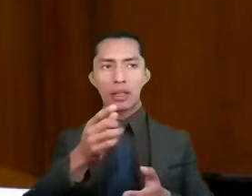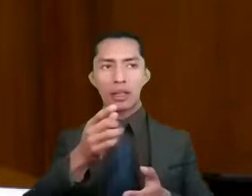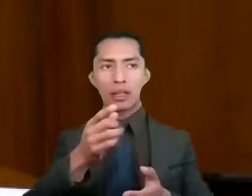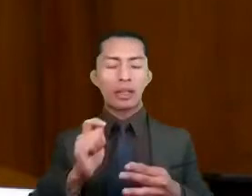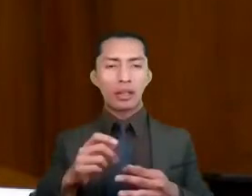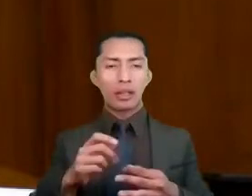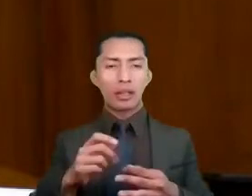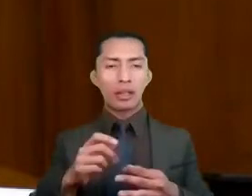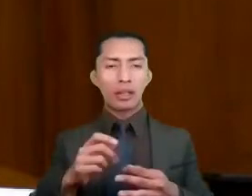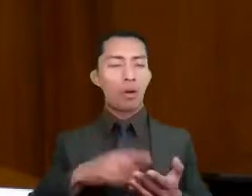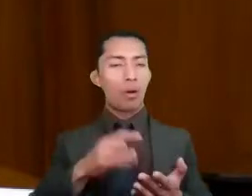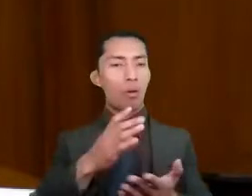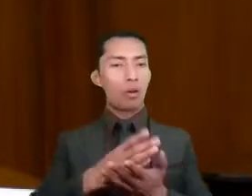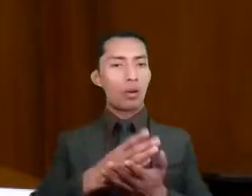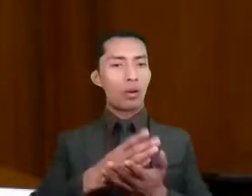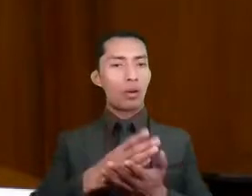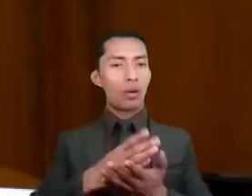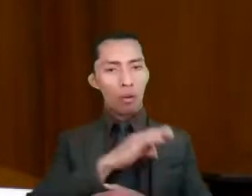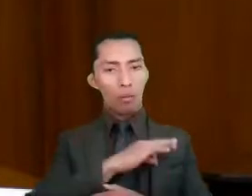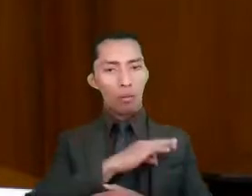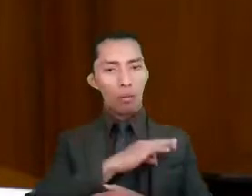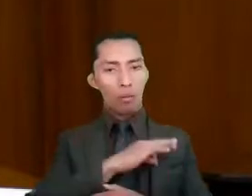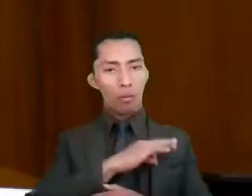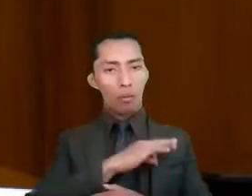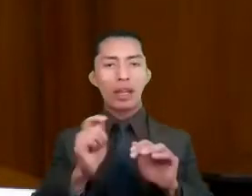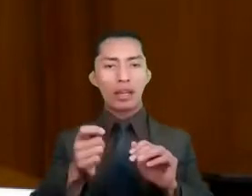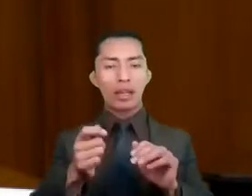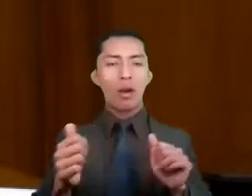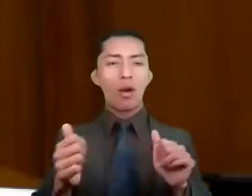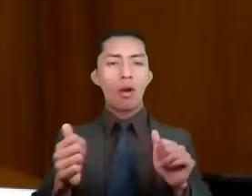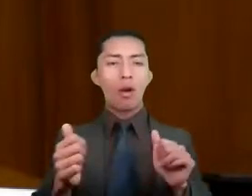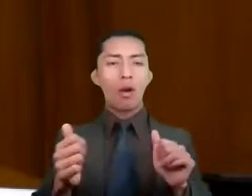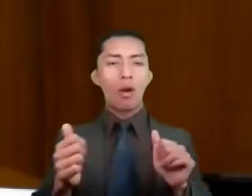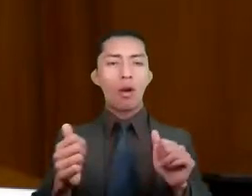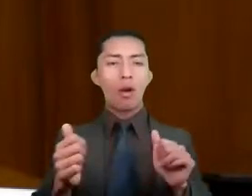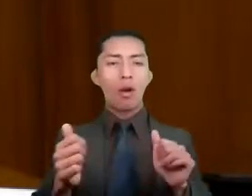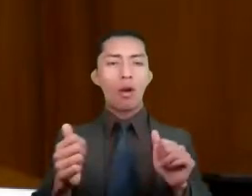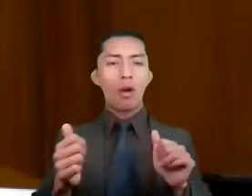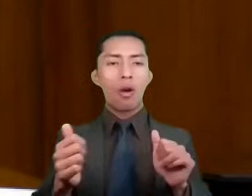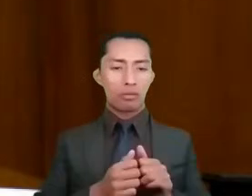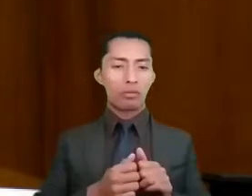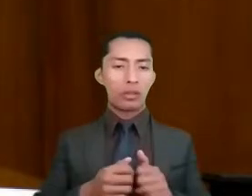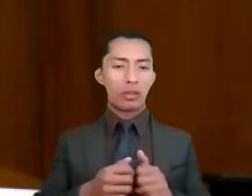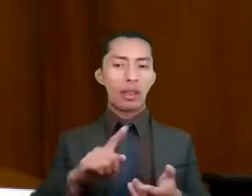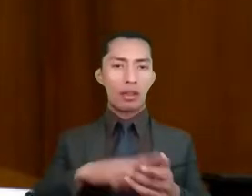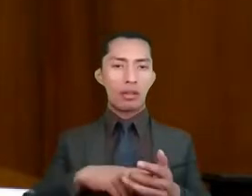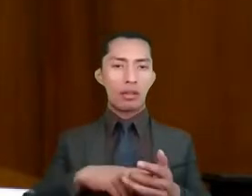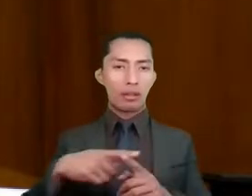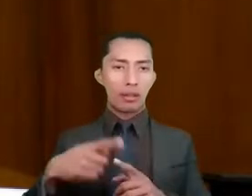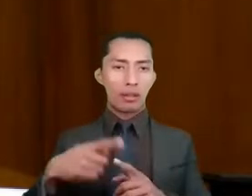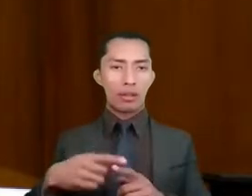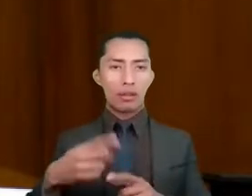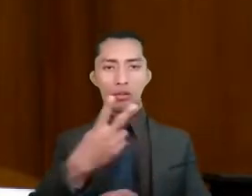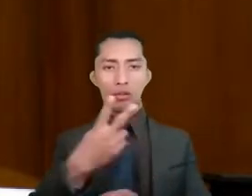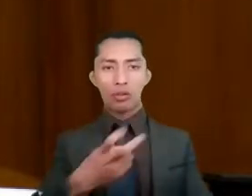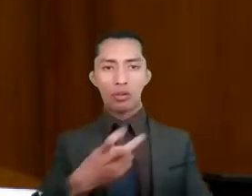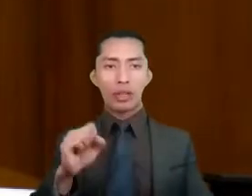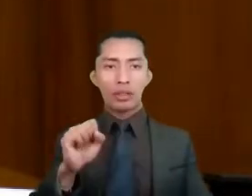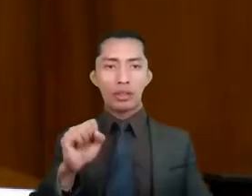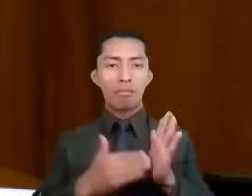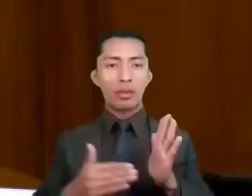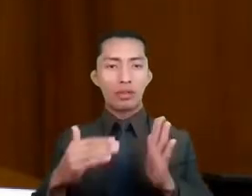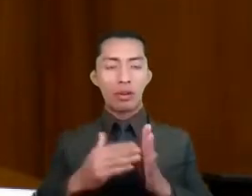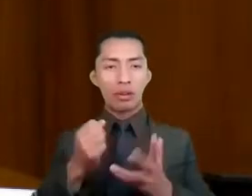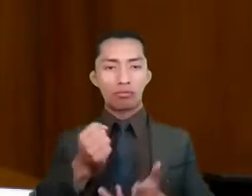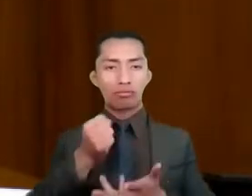coordinar acciones de los 3 órdenes de gobierno para atención. 260 millones de pesos destinados a atención